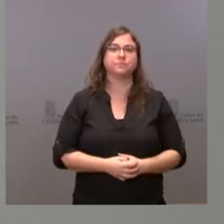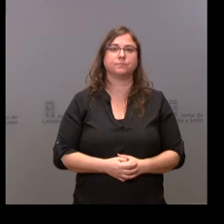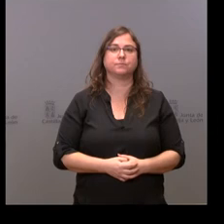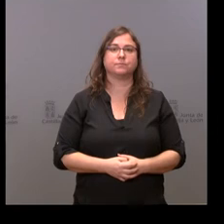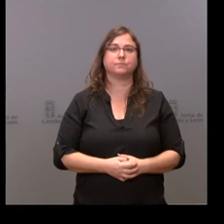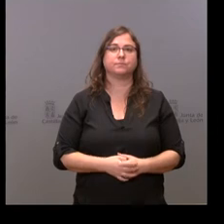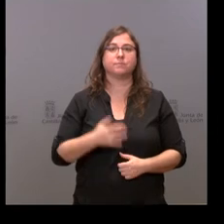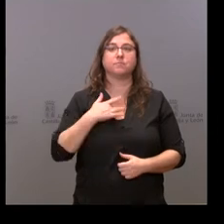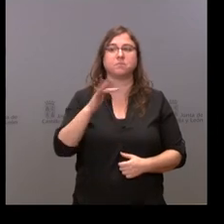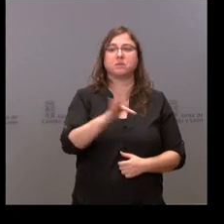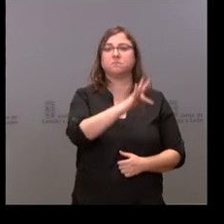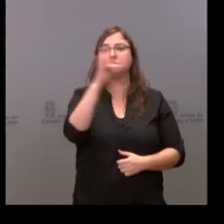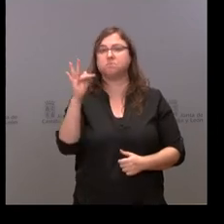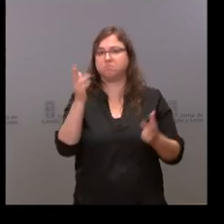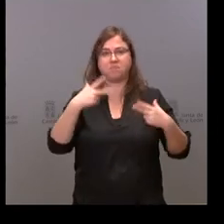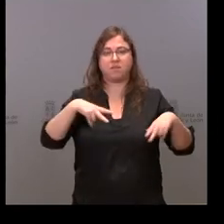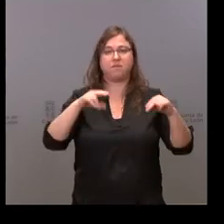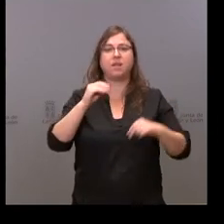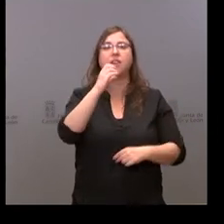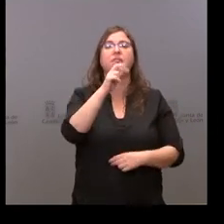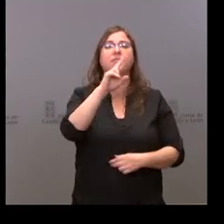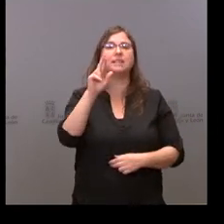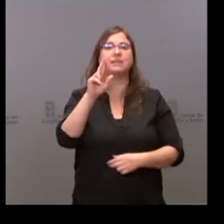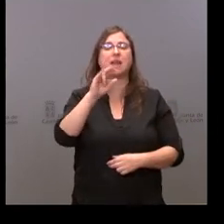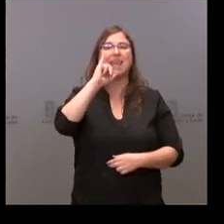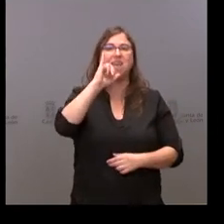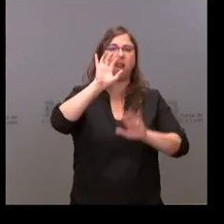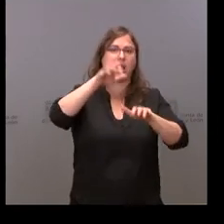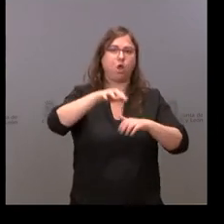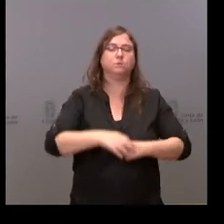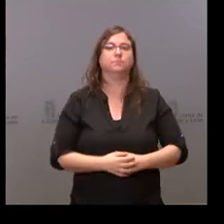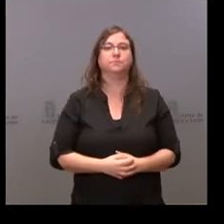cerramos este turno con césar fernández de león